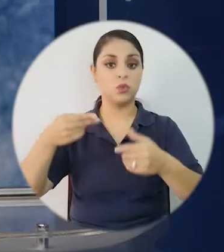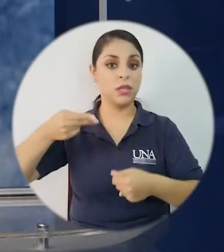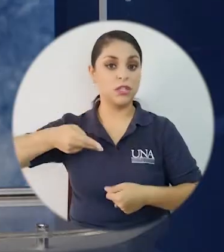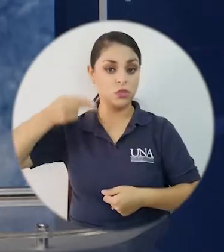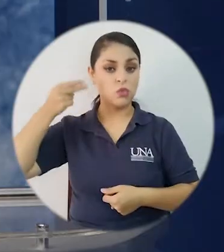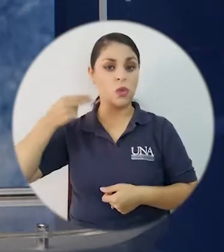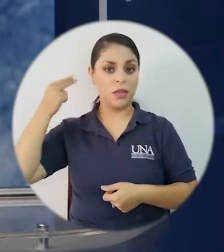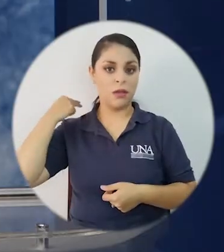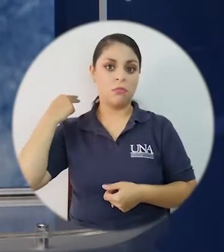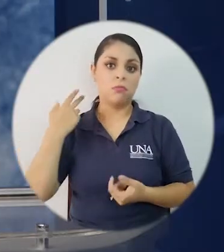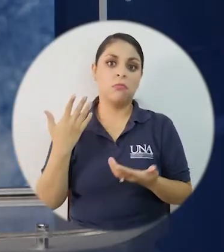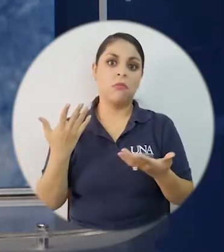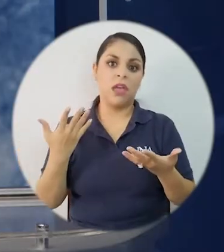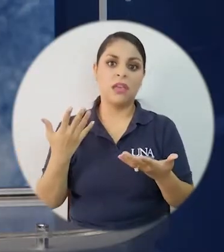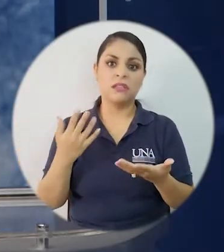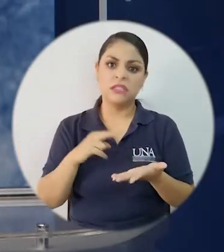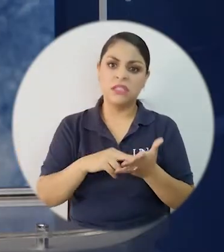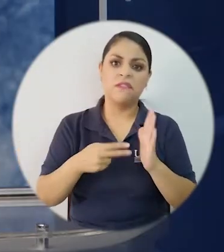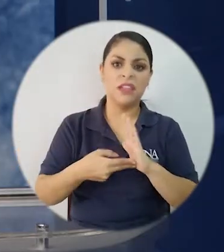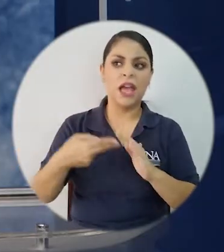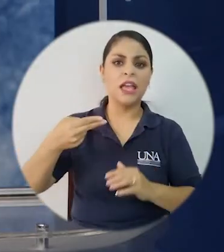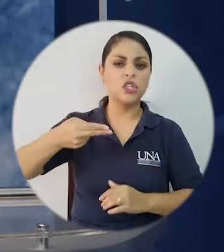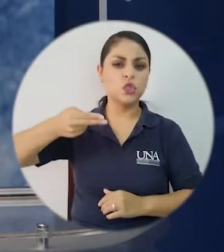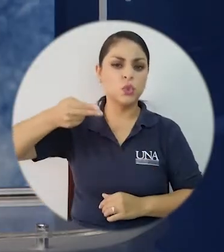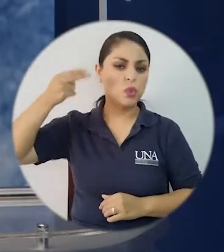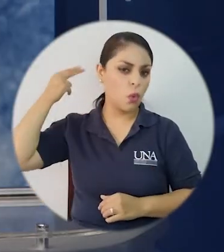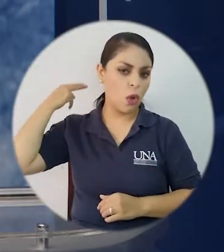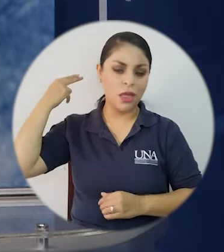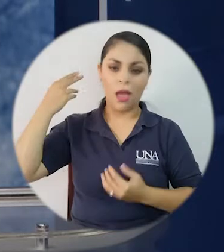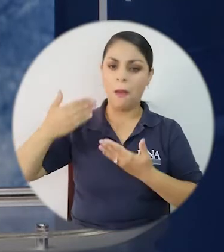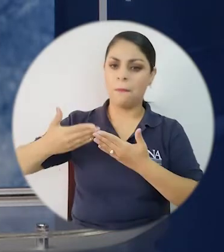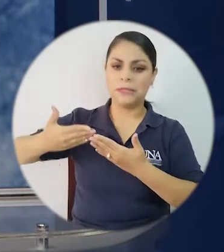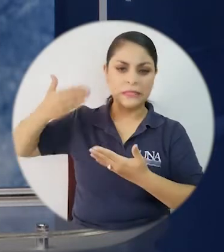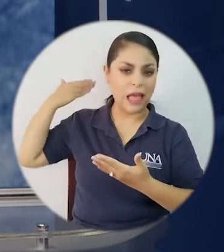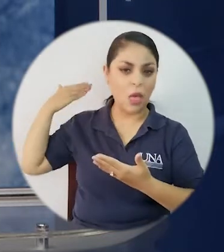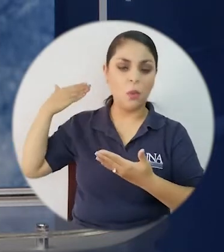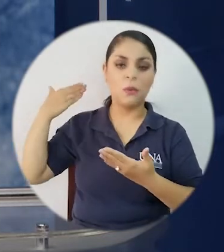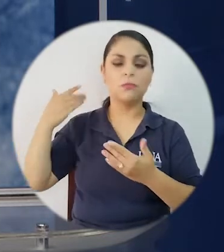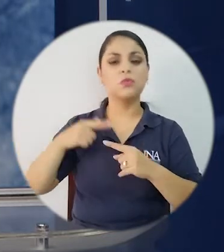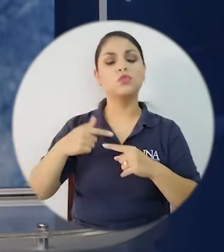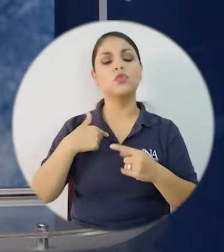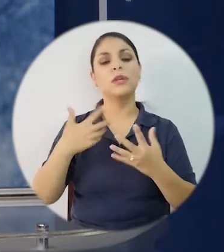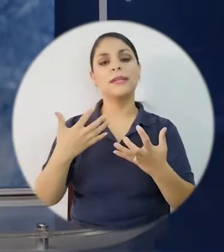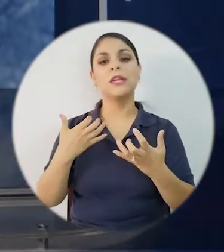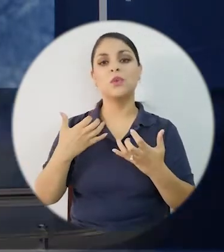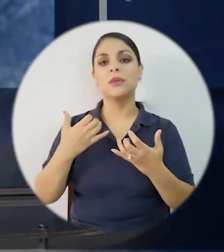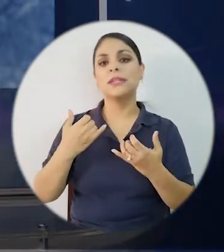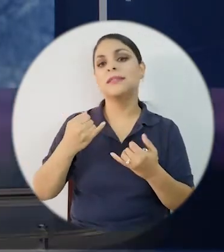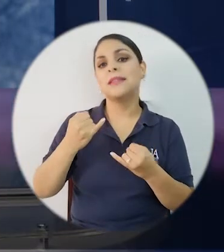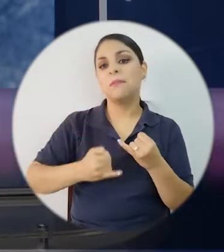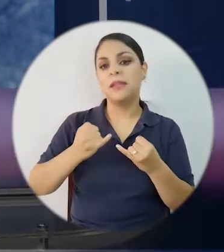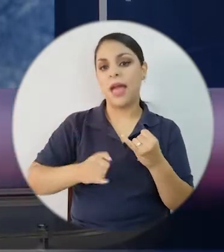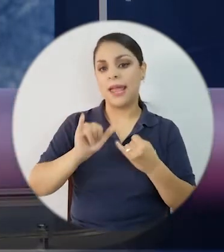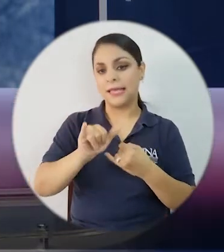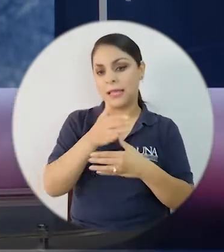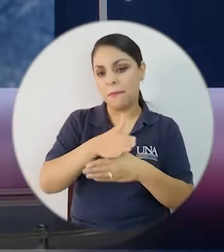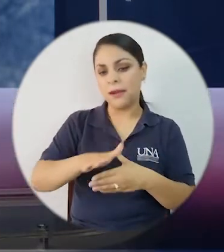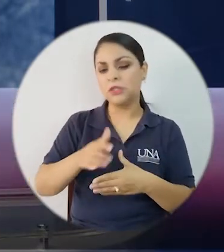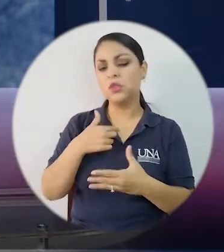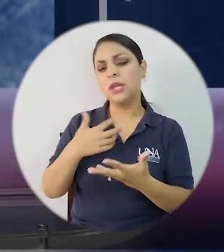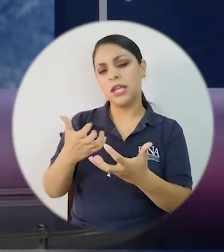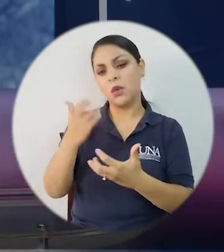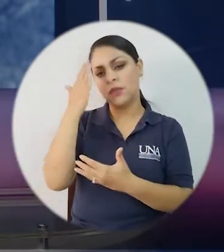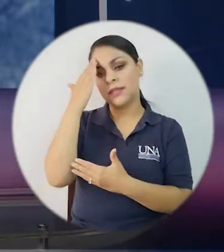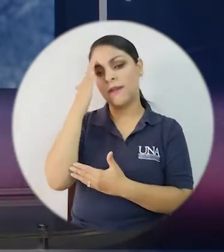proceso histórico que, bueno, podría verse como eso, historia, ¿verdad? Pasado, pero que para finalizar este bloque me gustaría conocer su reflexión